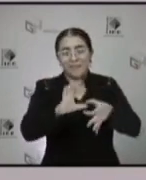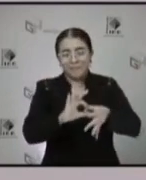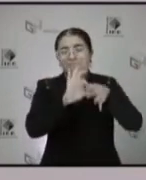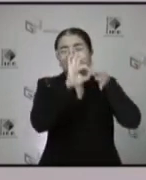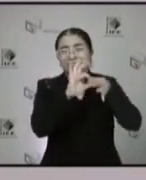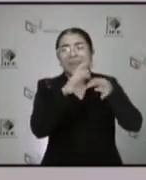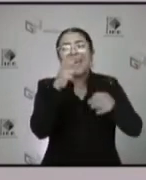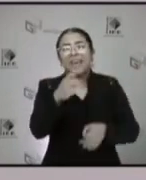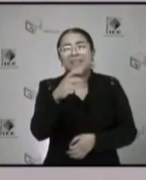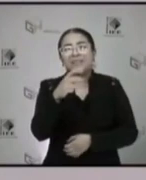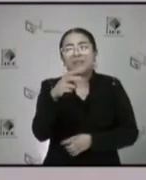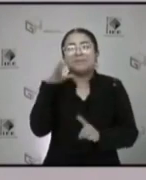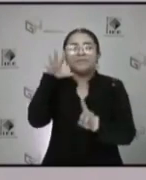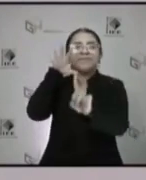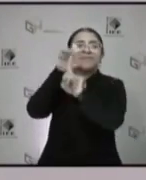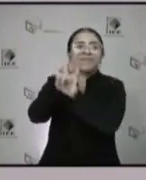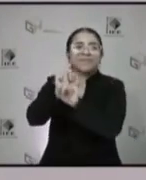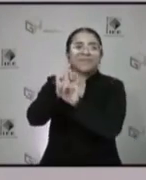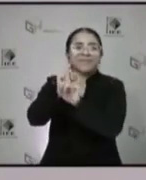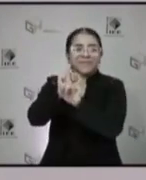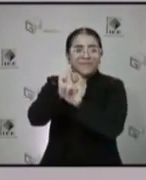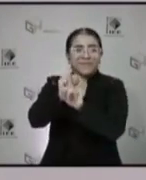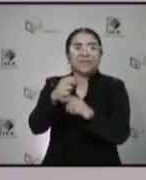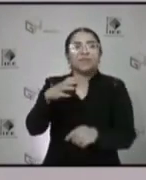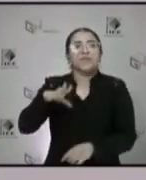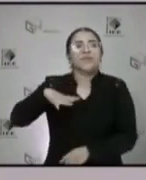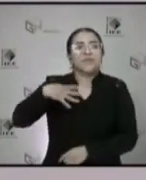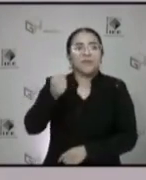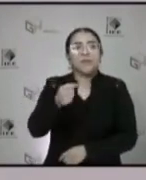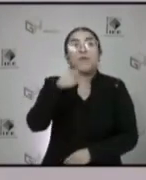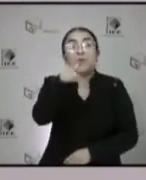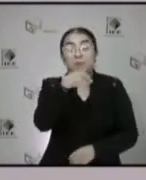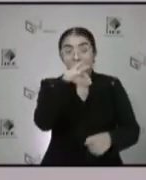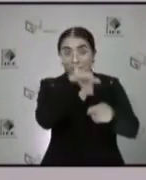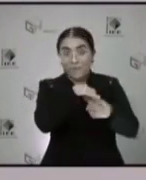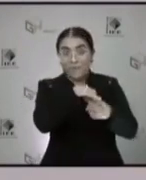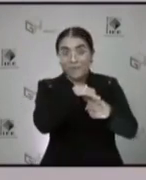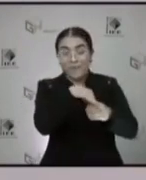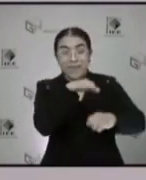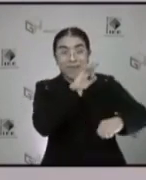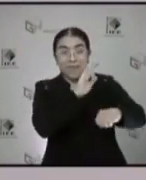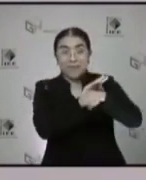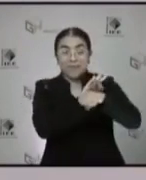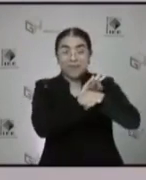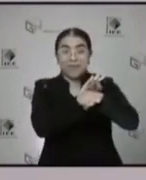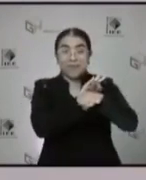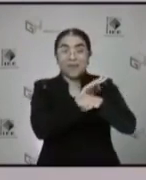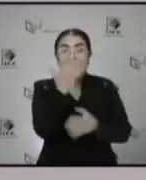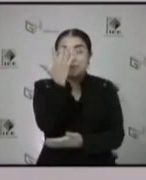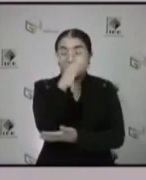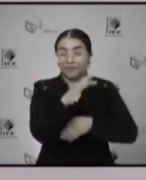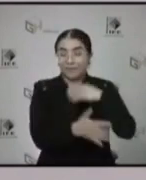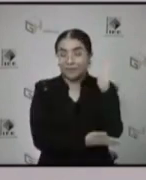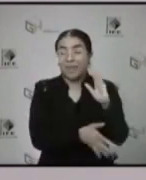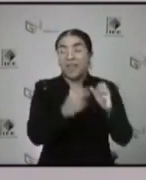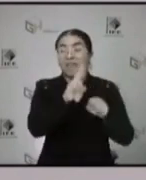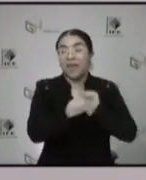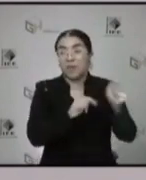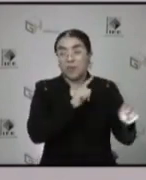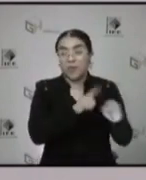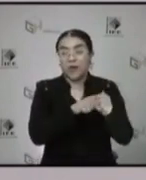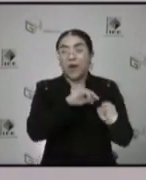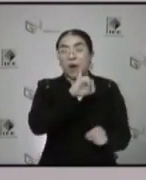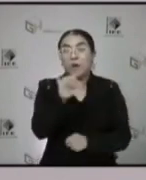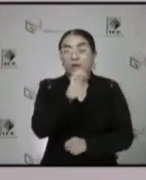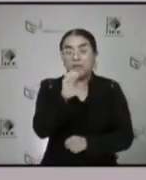eso soñamos y por eso estamos luchando. Vota por la defensa de nuestros recursos naturales. Vota por